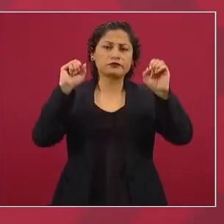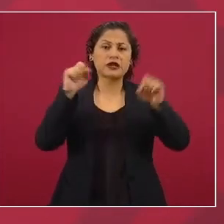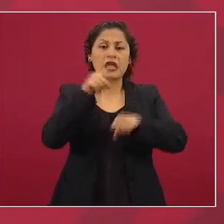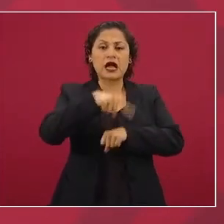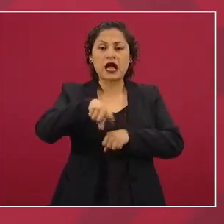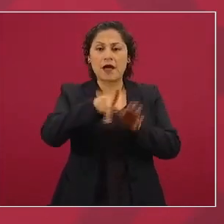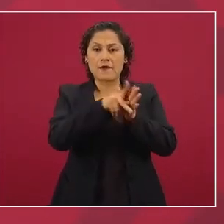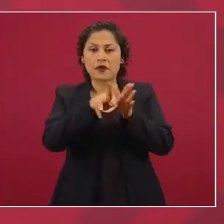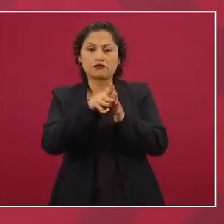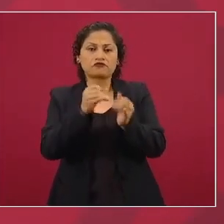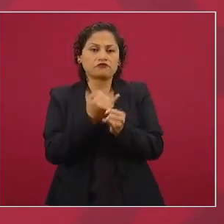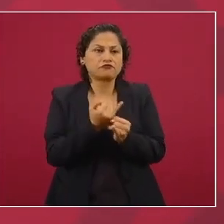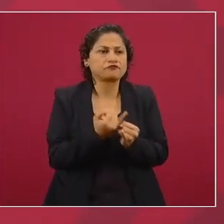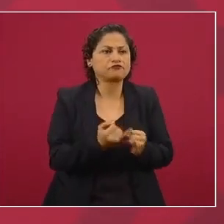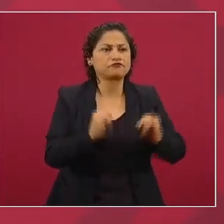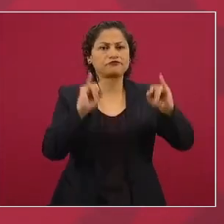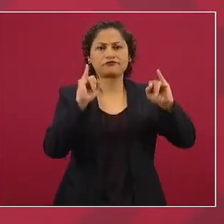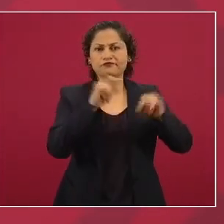independientes